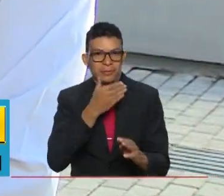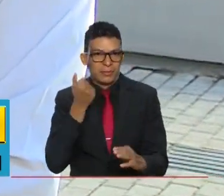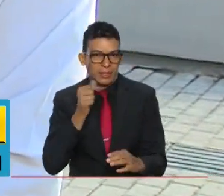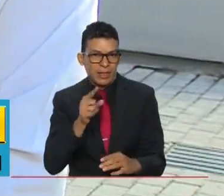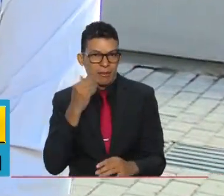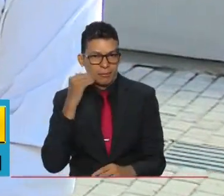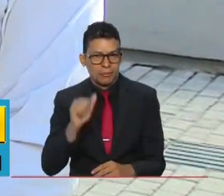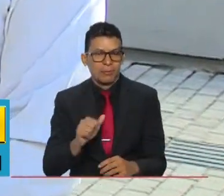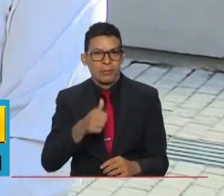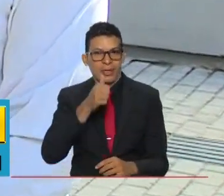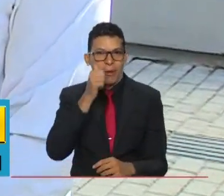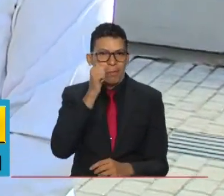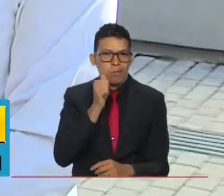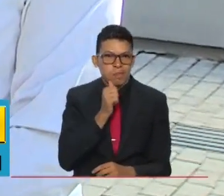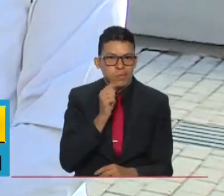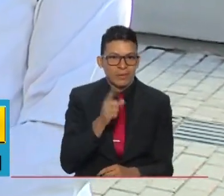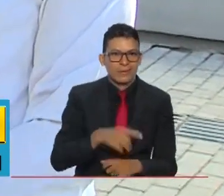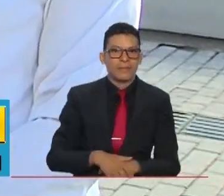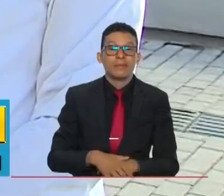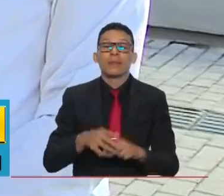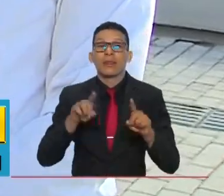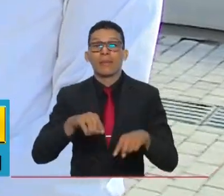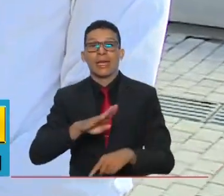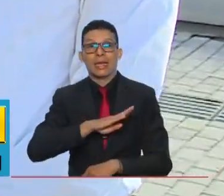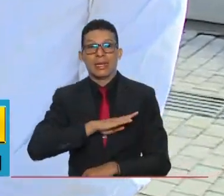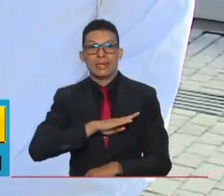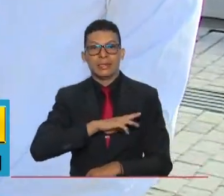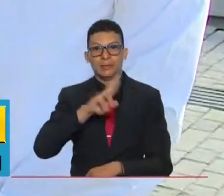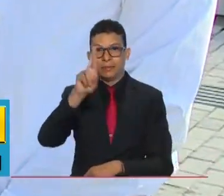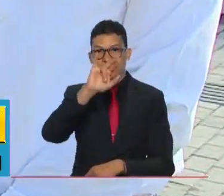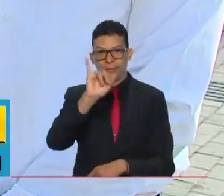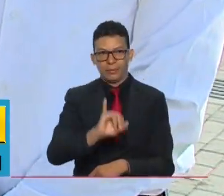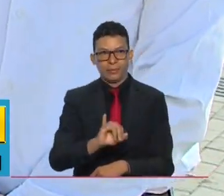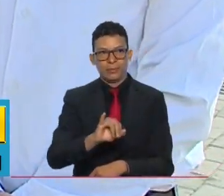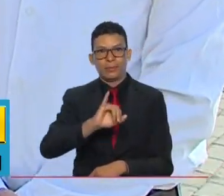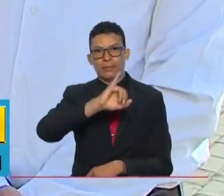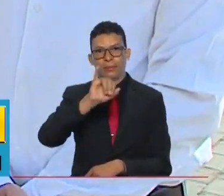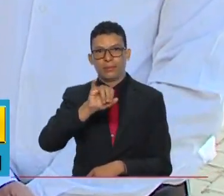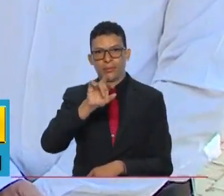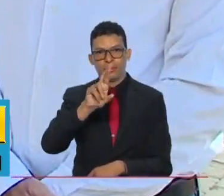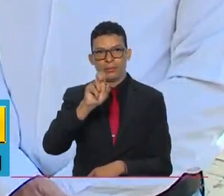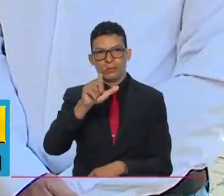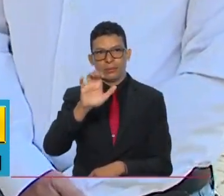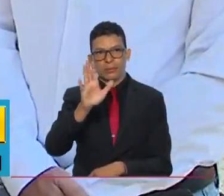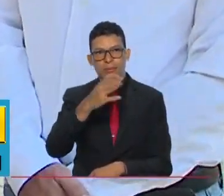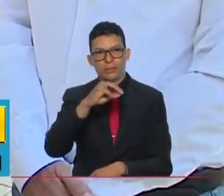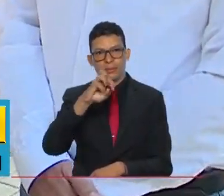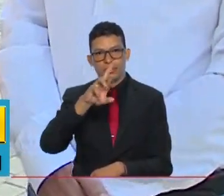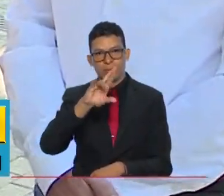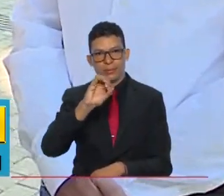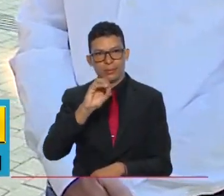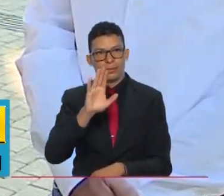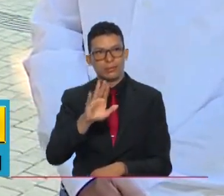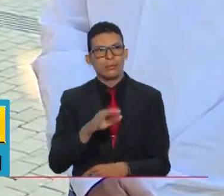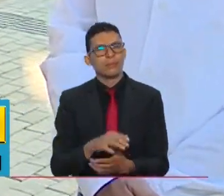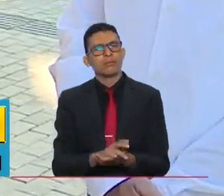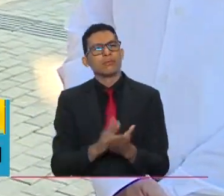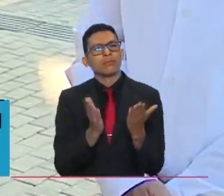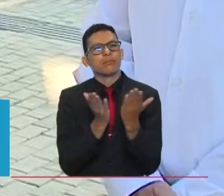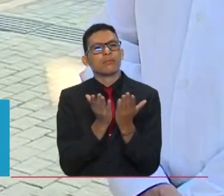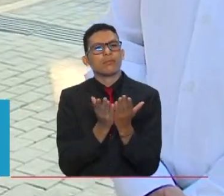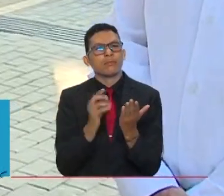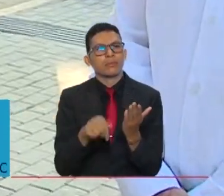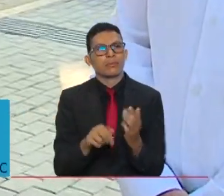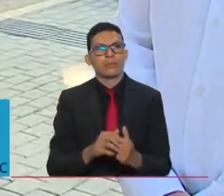Ahora es tiempo para saludar al alcalde de Roldanillo, Jorge Mario Escarria. Respuesta para la gente en materia de educación en